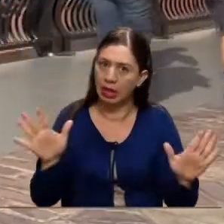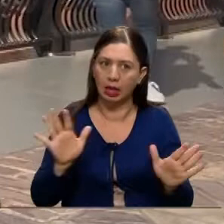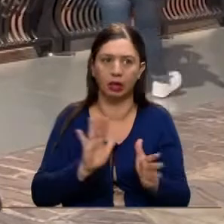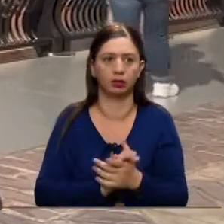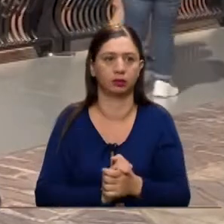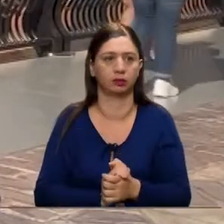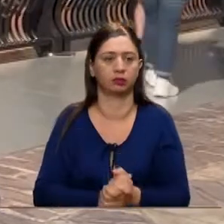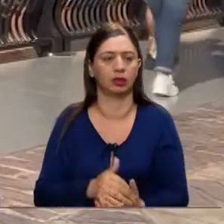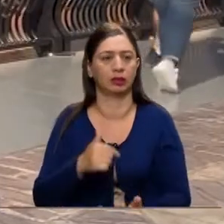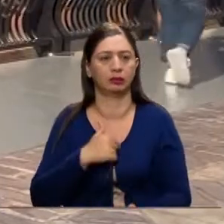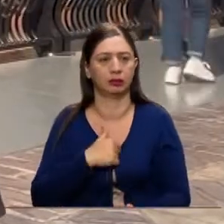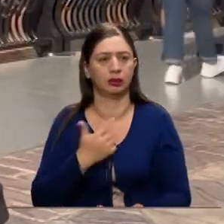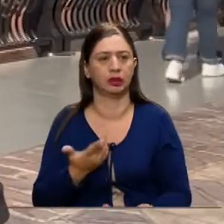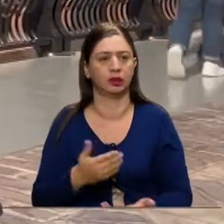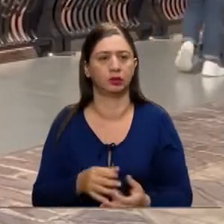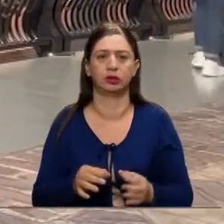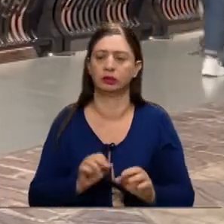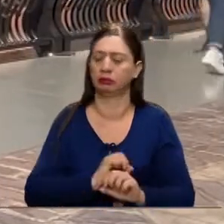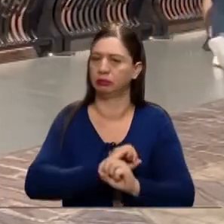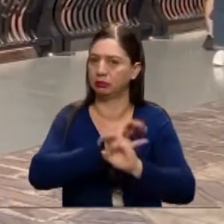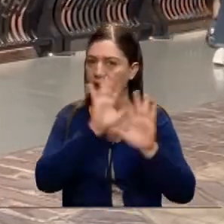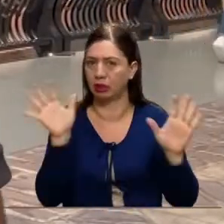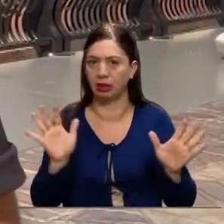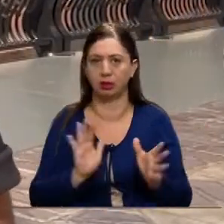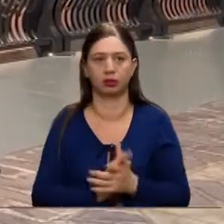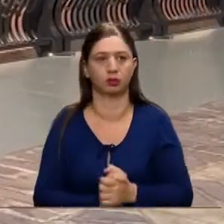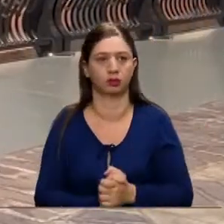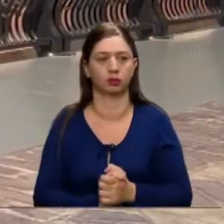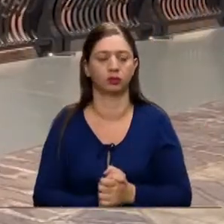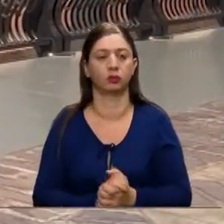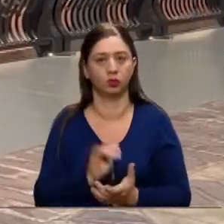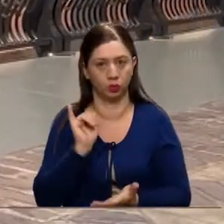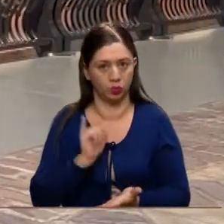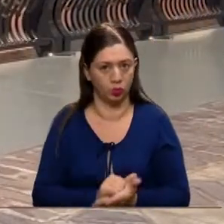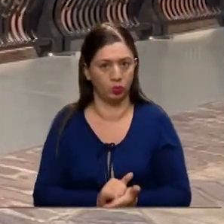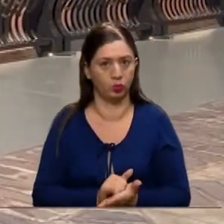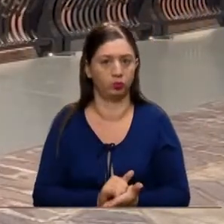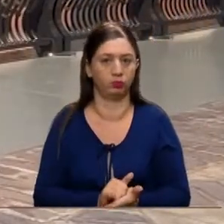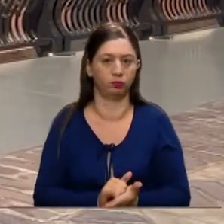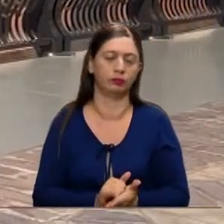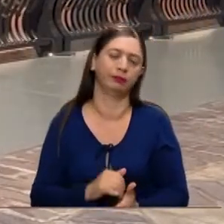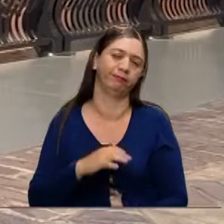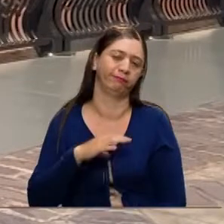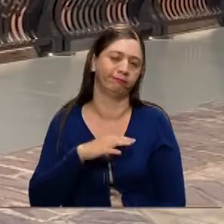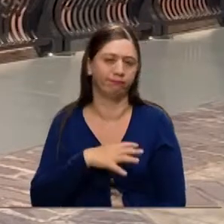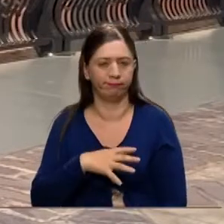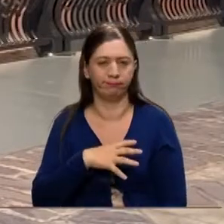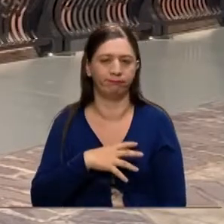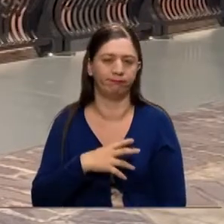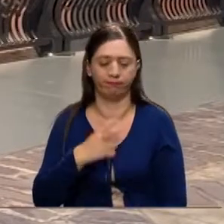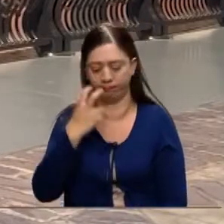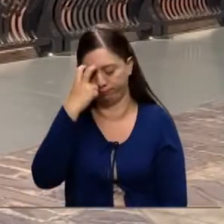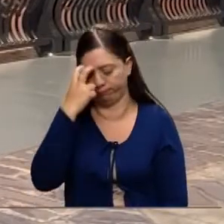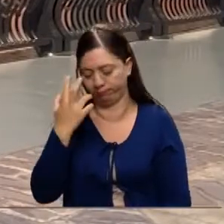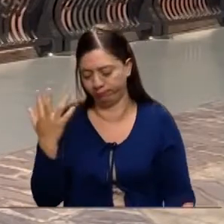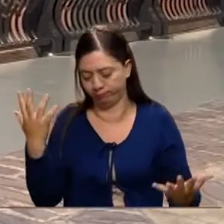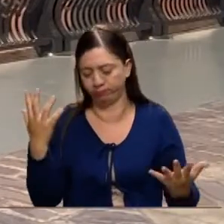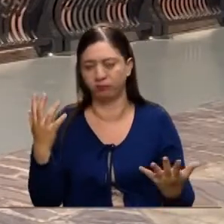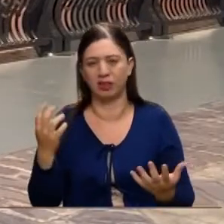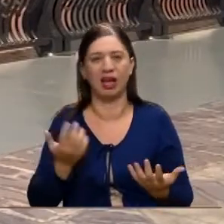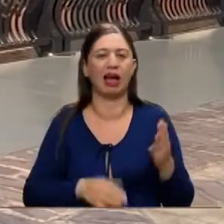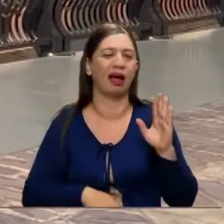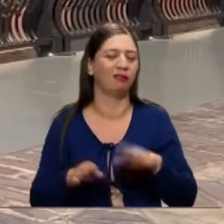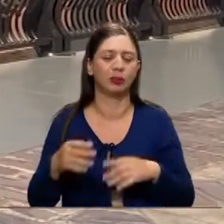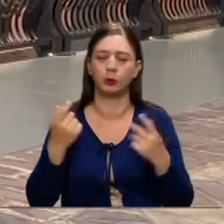Cavani es muy clara. Entonces, da bronca, sí, da bronca. A veces uno no